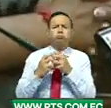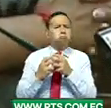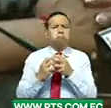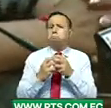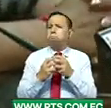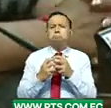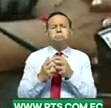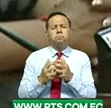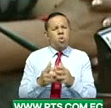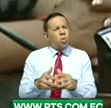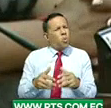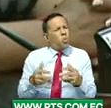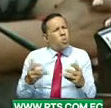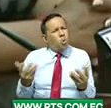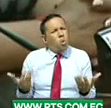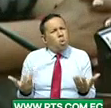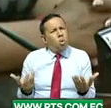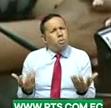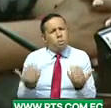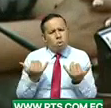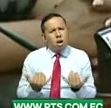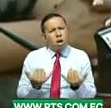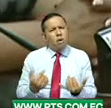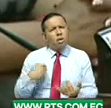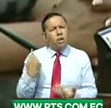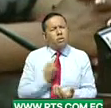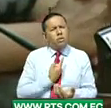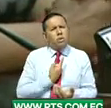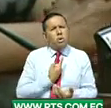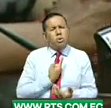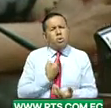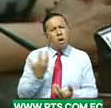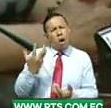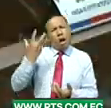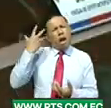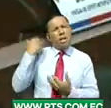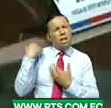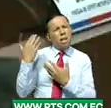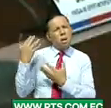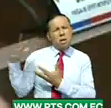¿Cómo es posible que podamos volver a las prácticas de la vieja política?